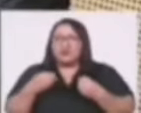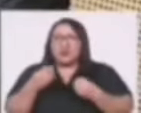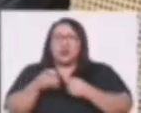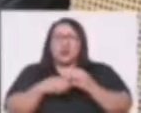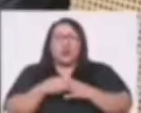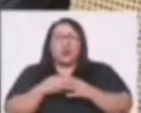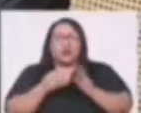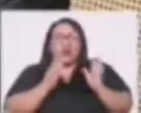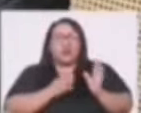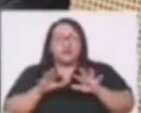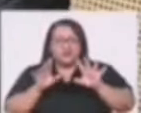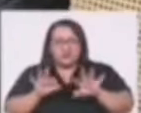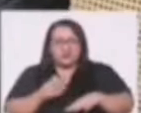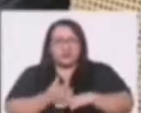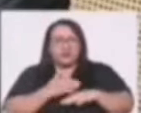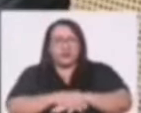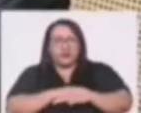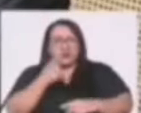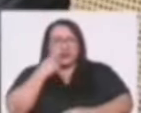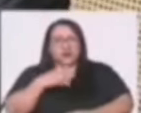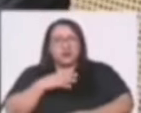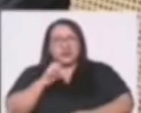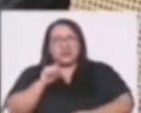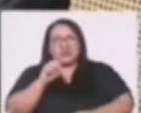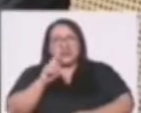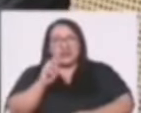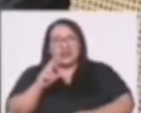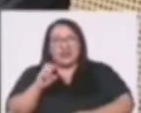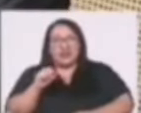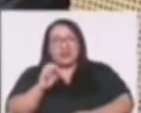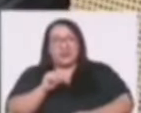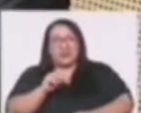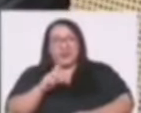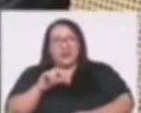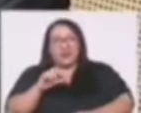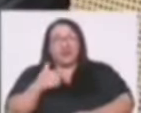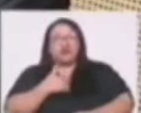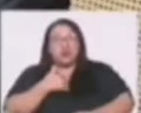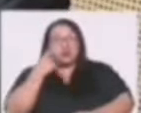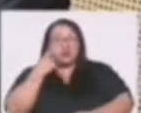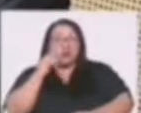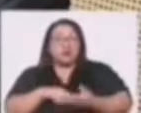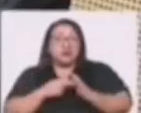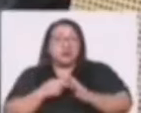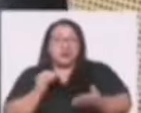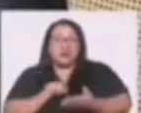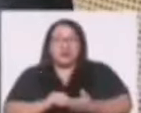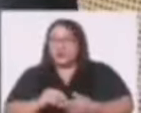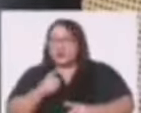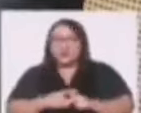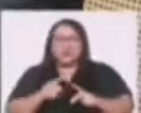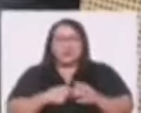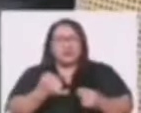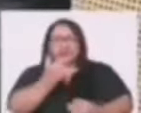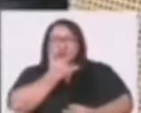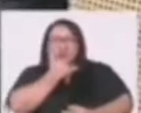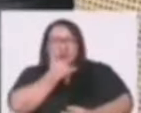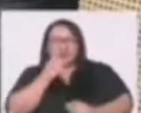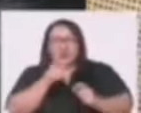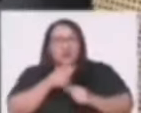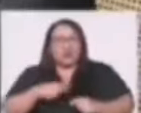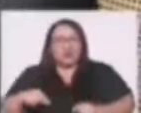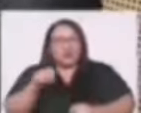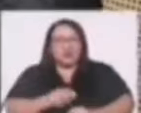la ponencia elaborada en su momento por el señor Esdras Medina, que estimo lleva a inducir a una serie de errores a los